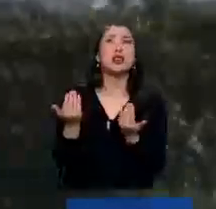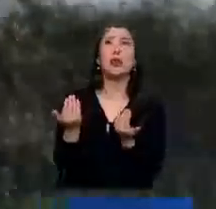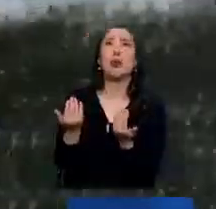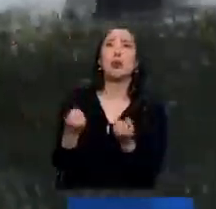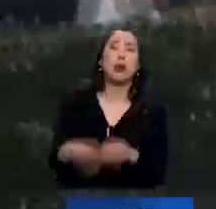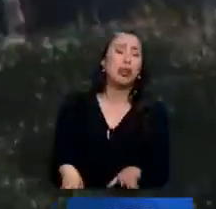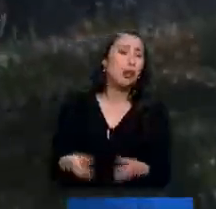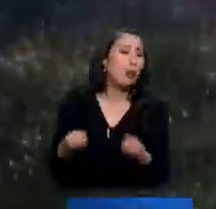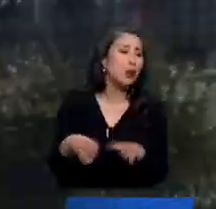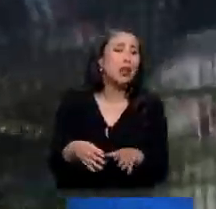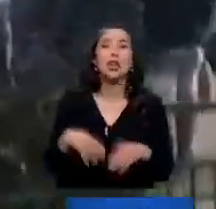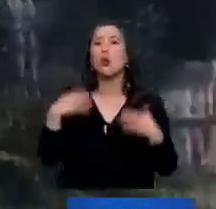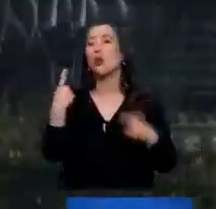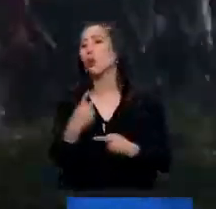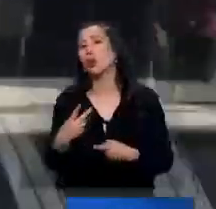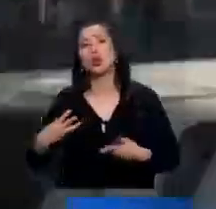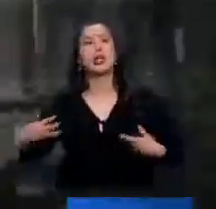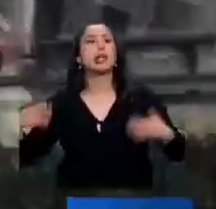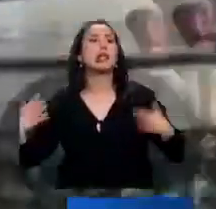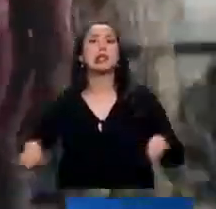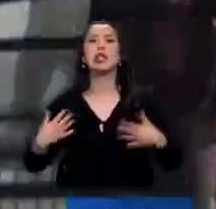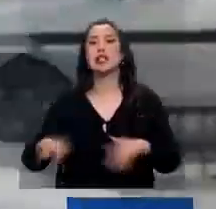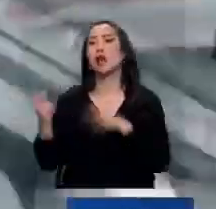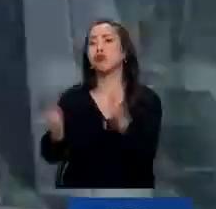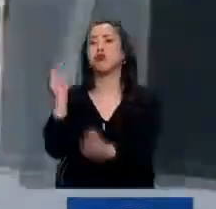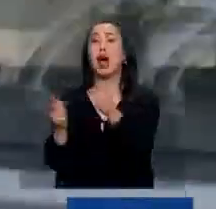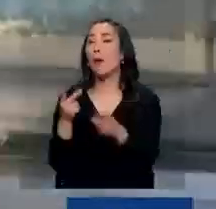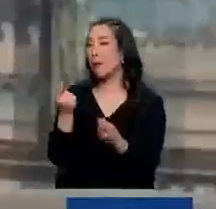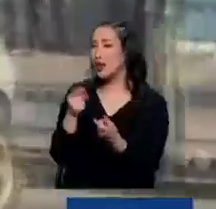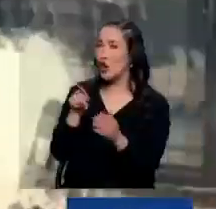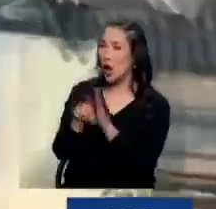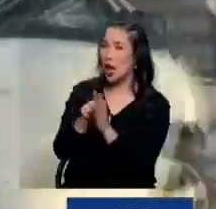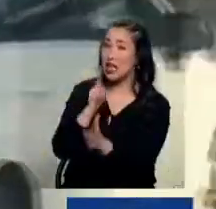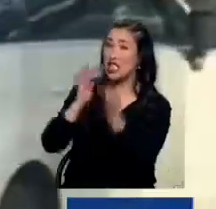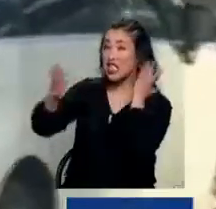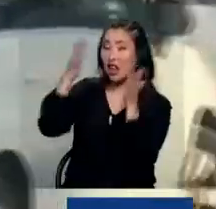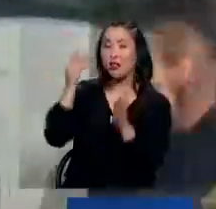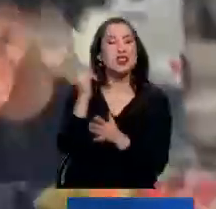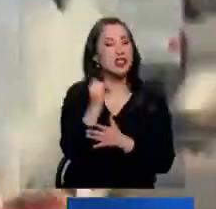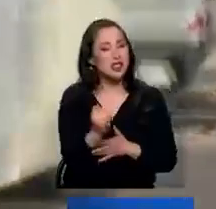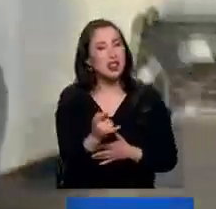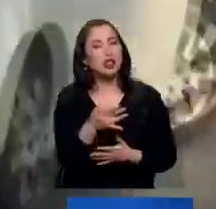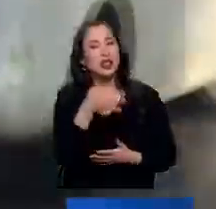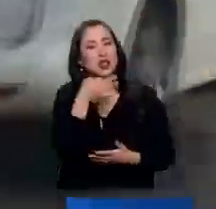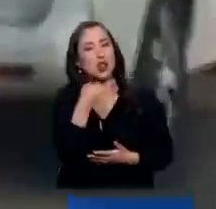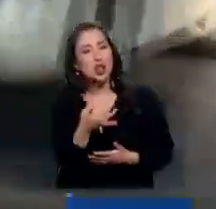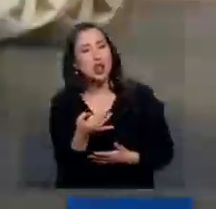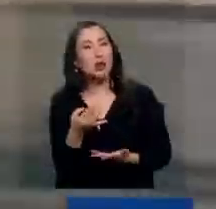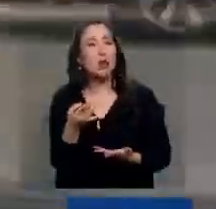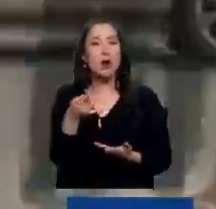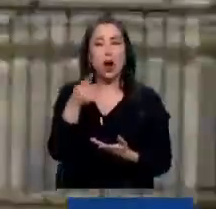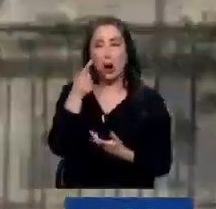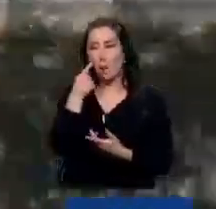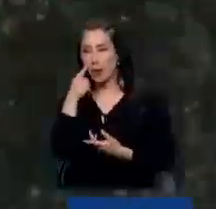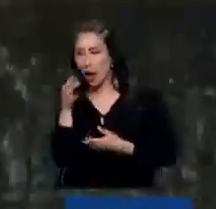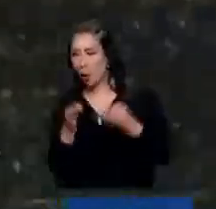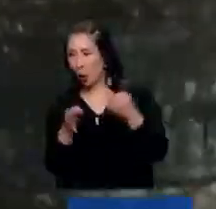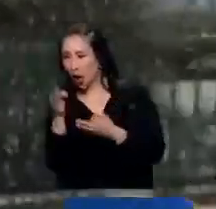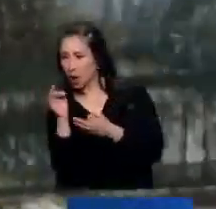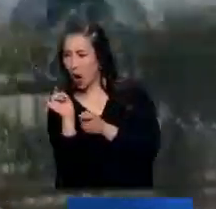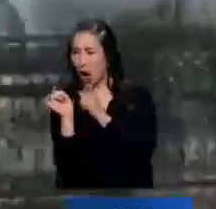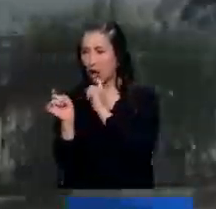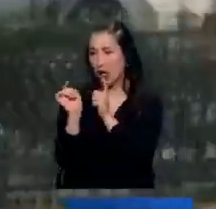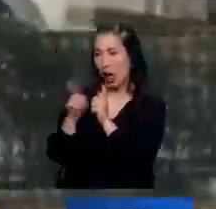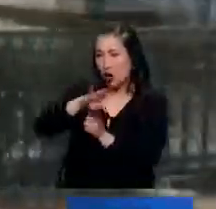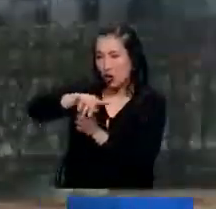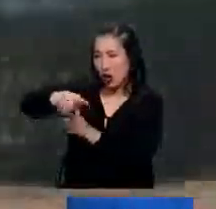aprendida que un, dos, tres, hagamos... La ley de la selva. Claro. Entonces, yo digo, en vez de enjuiciar como vandalismo lo que